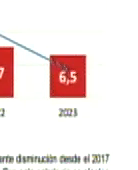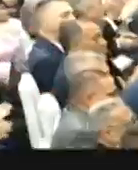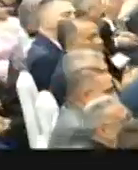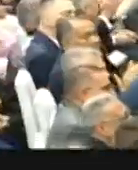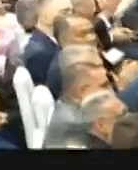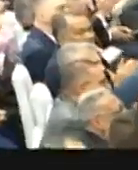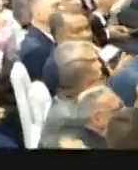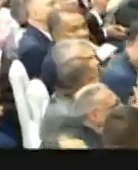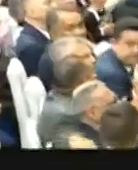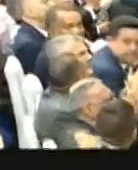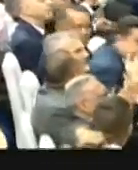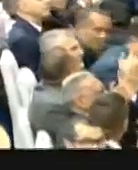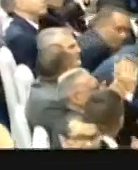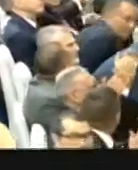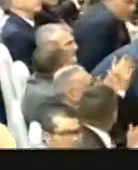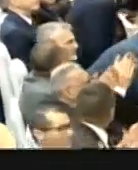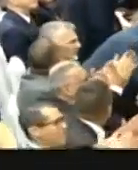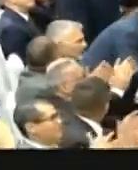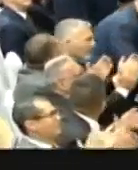es